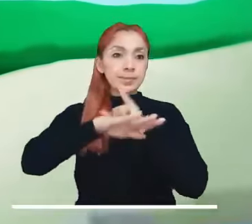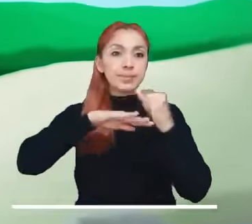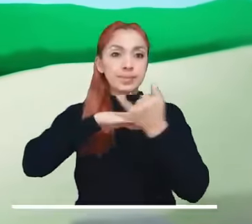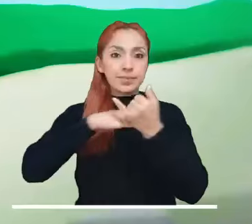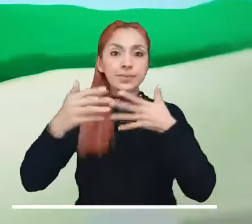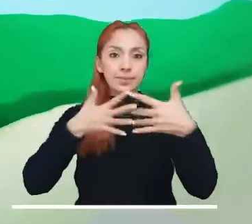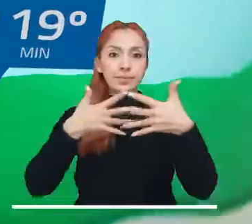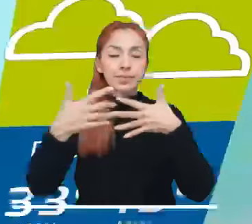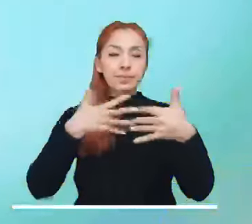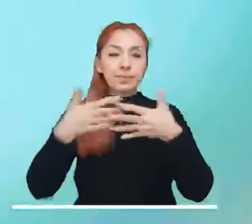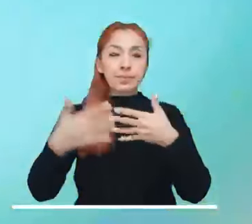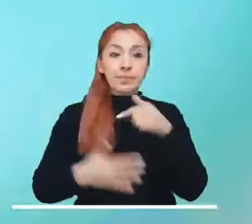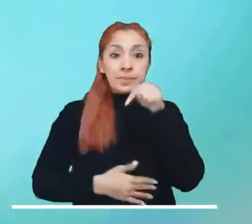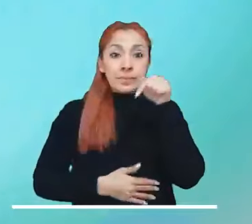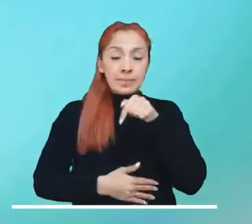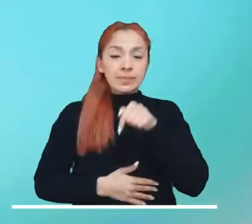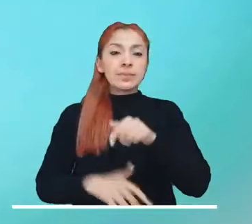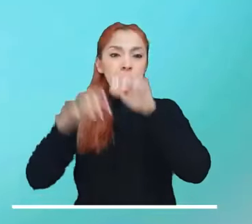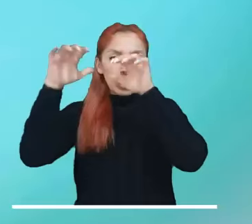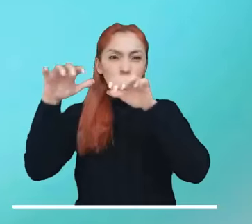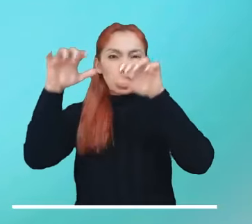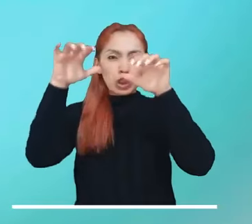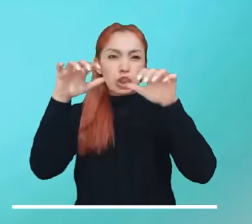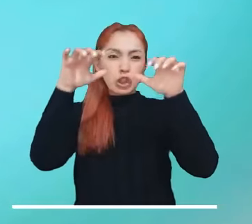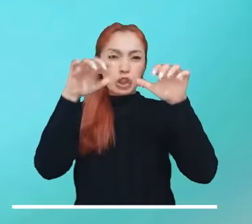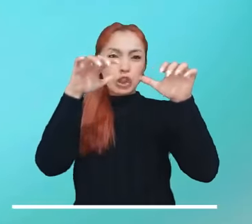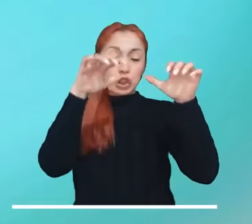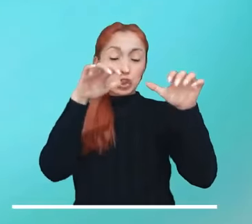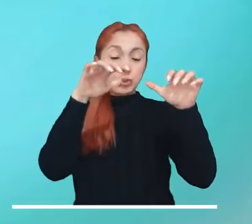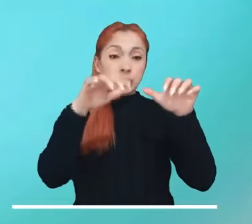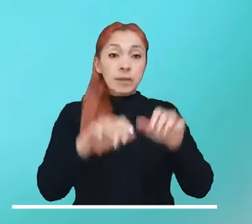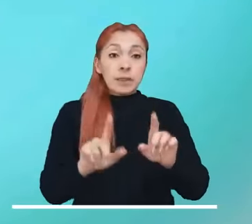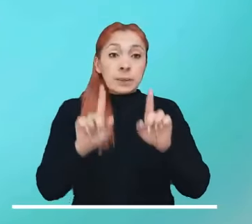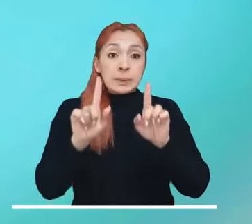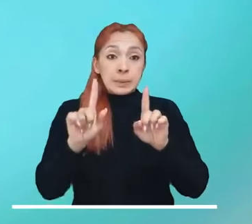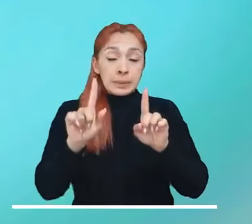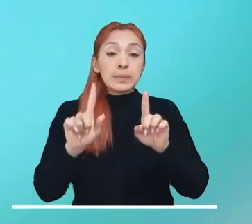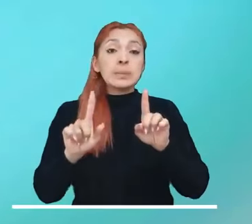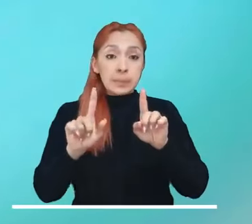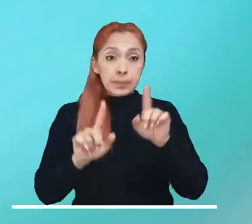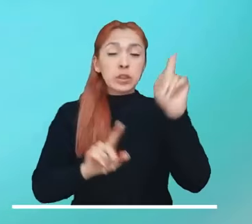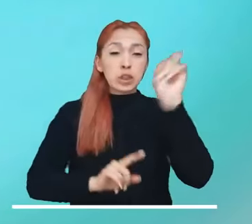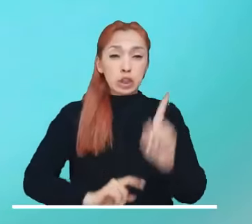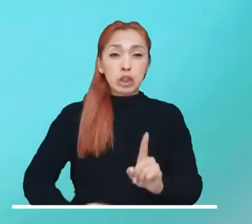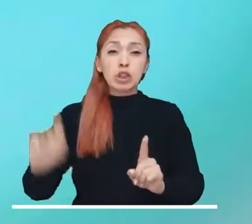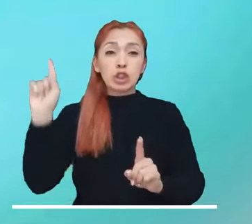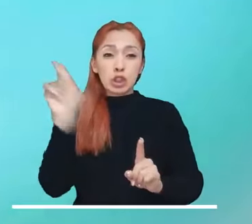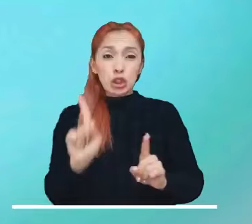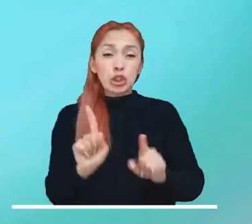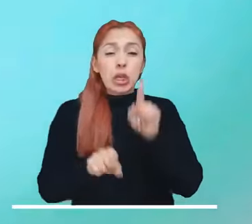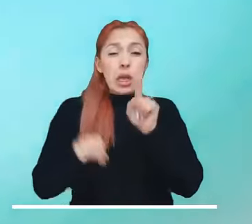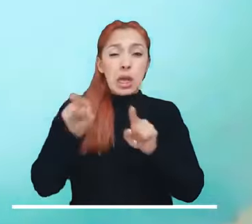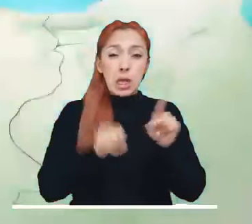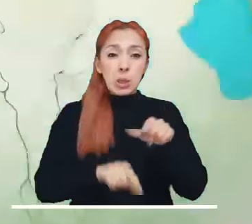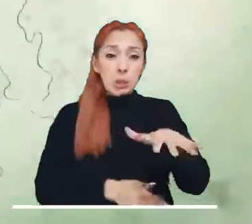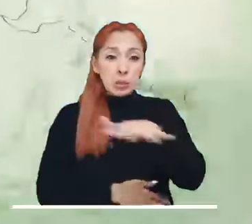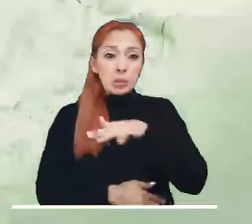En el archipiélago colombiano se presentarán precipitaciones intermitentes, en algunos casos con actividad